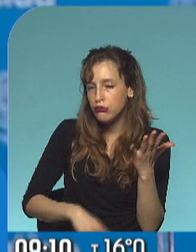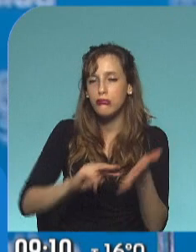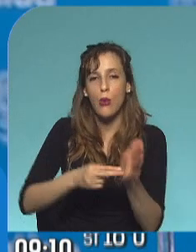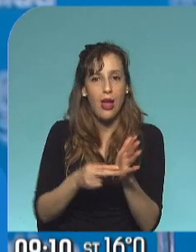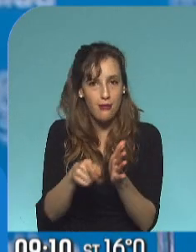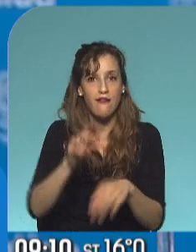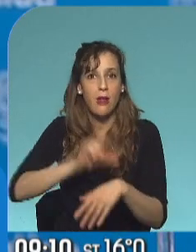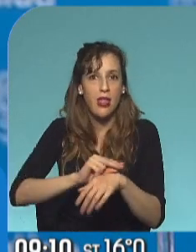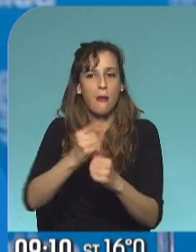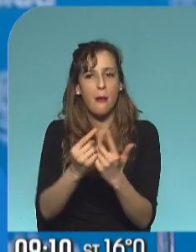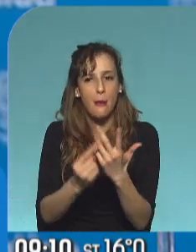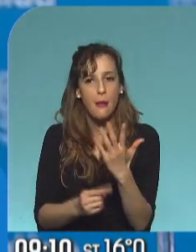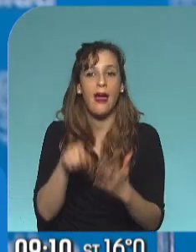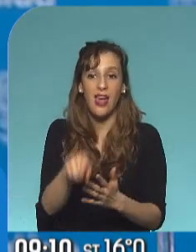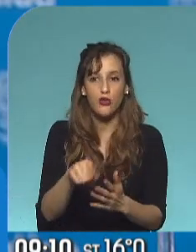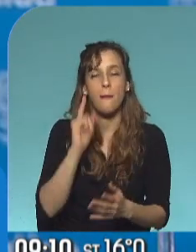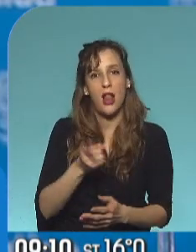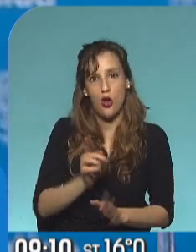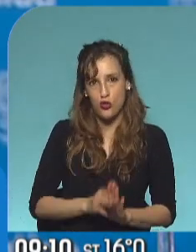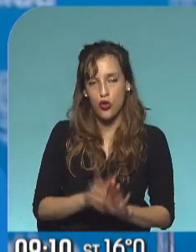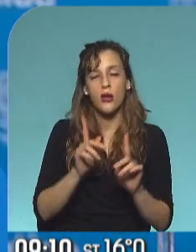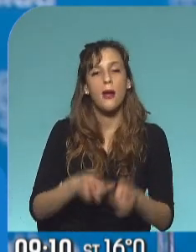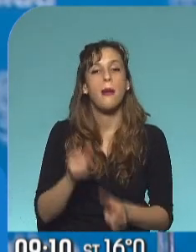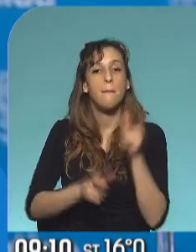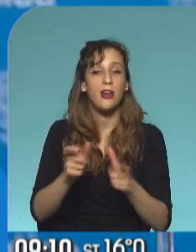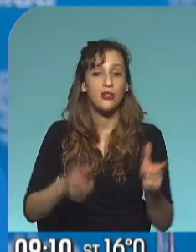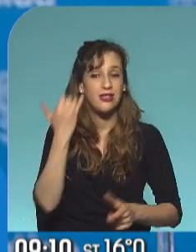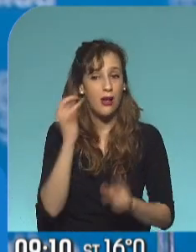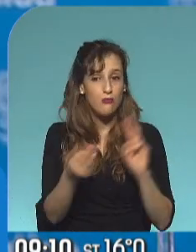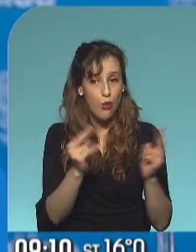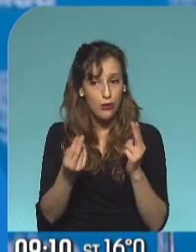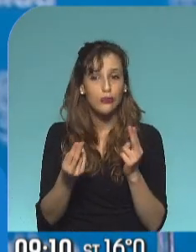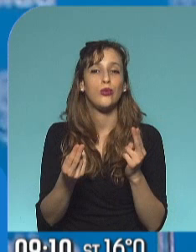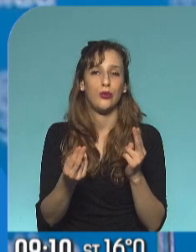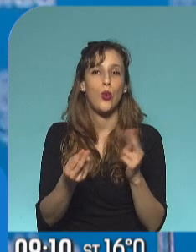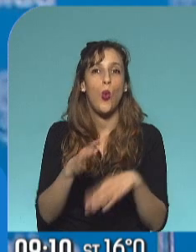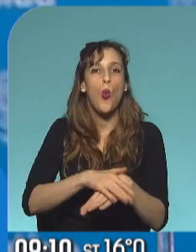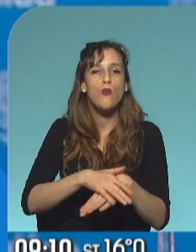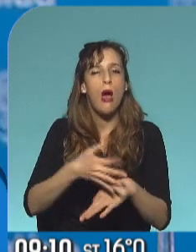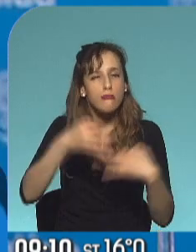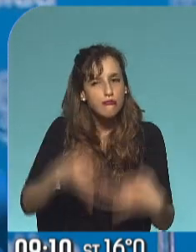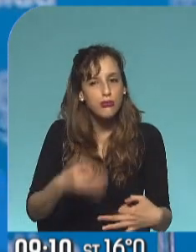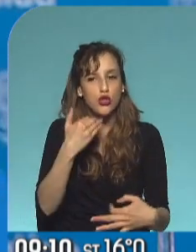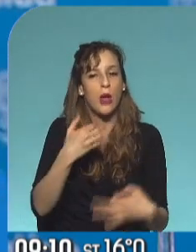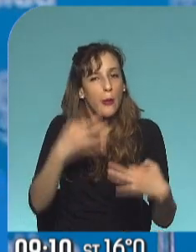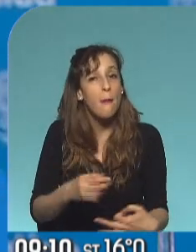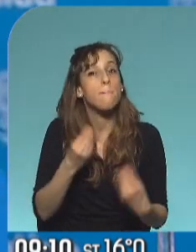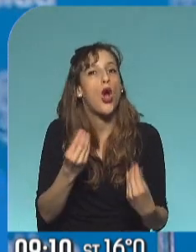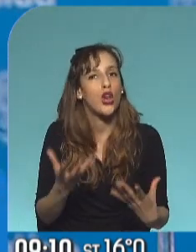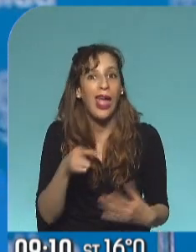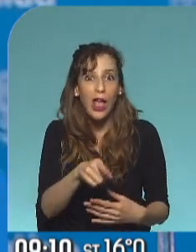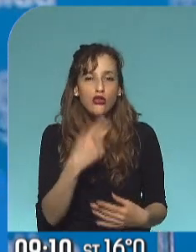de factor de riesgo y aquellas personas que han fallecido sin una causa conocida en esos casos